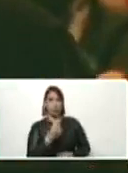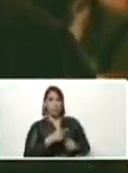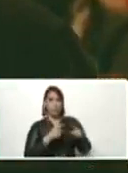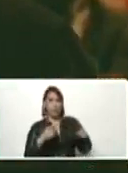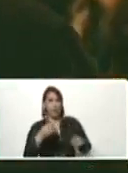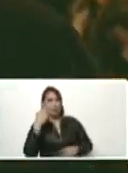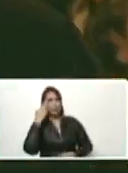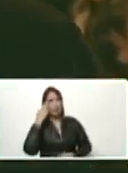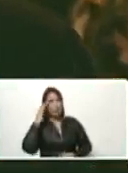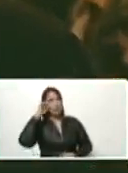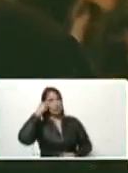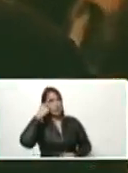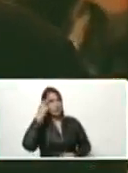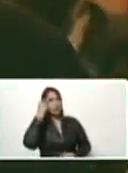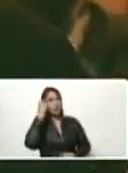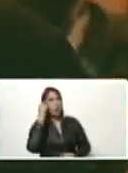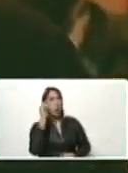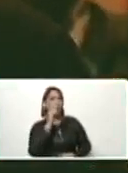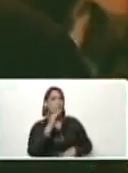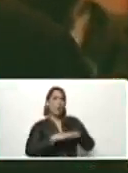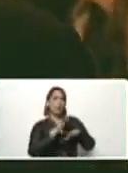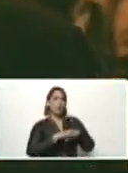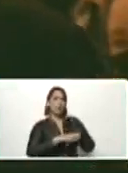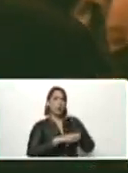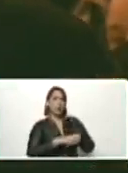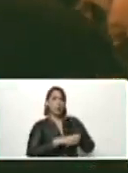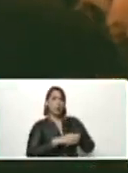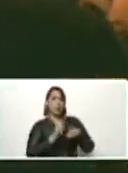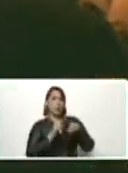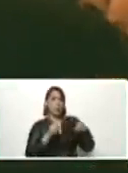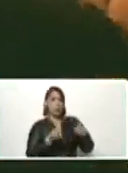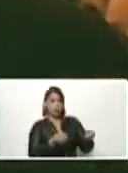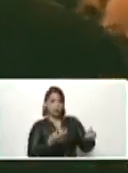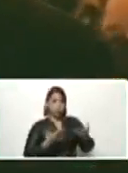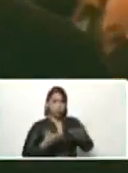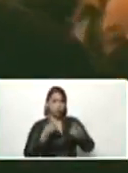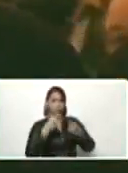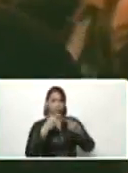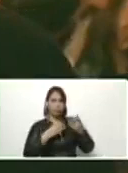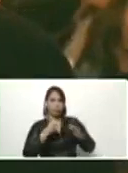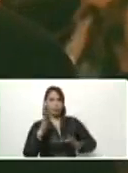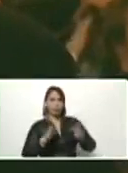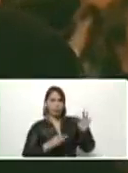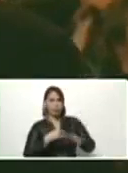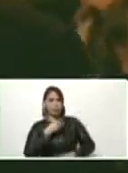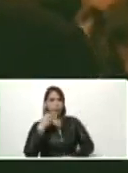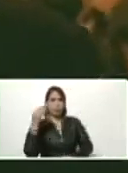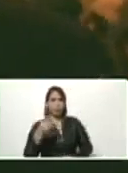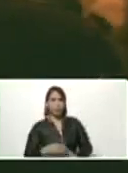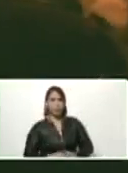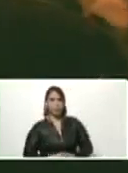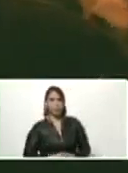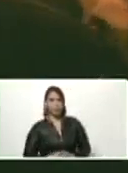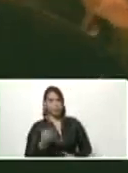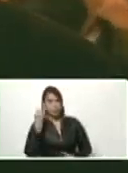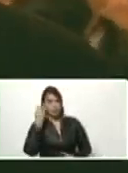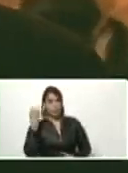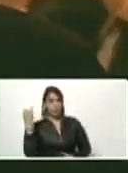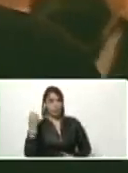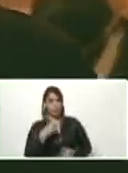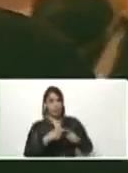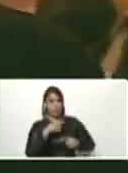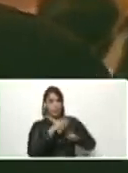recrear fechas o acontecimientos, sino para darnos insumos físicos, espirituales e intelectuales para